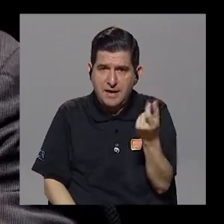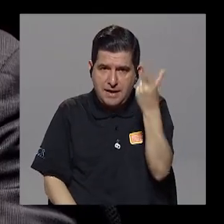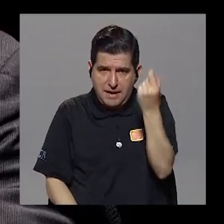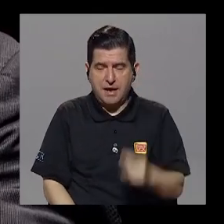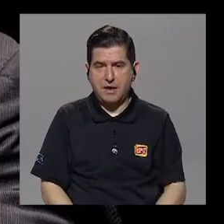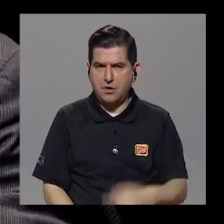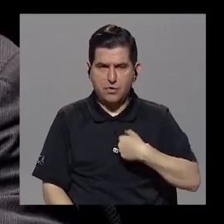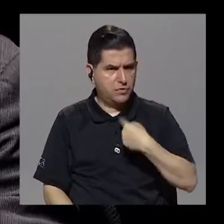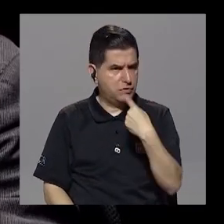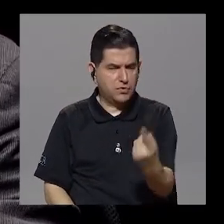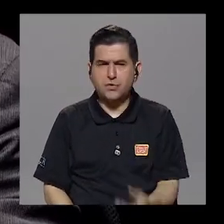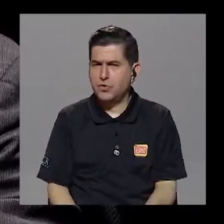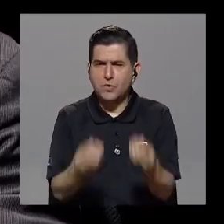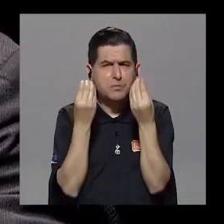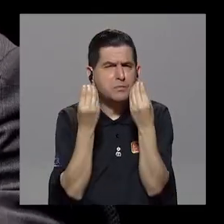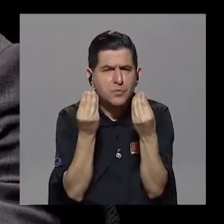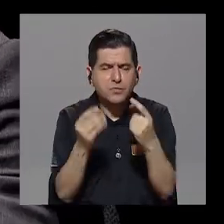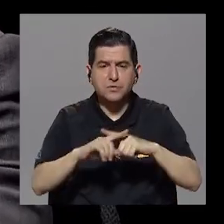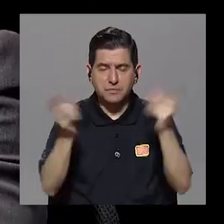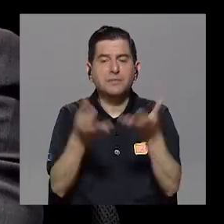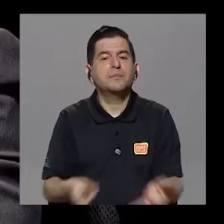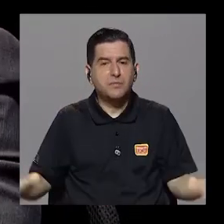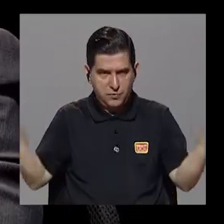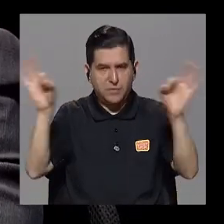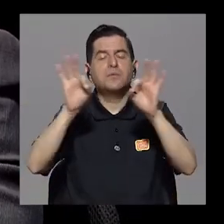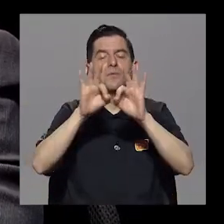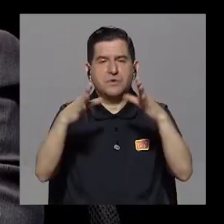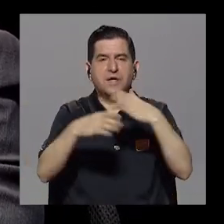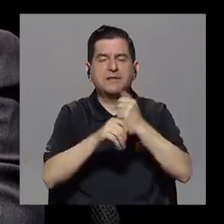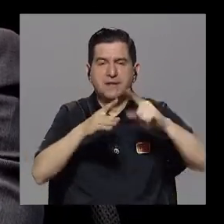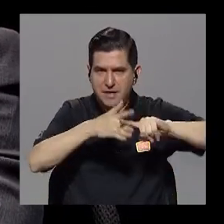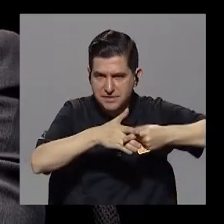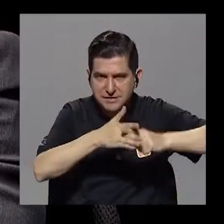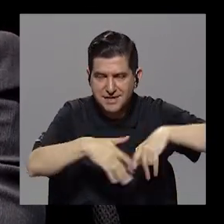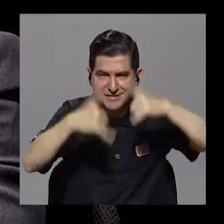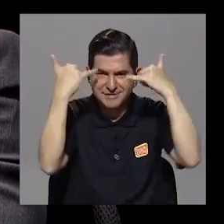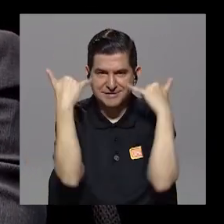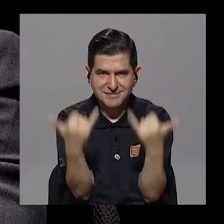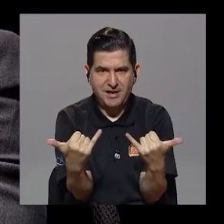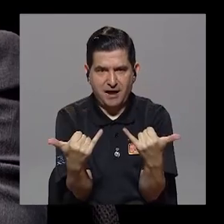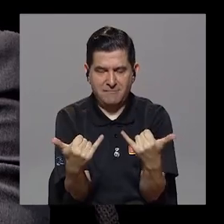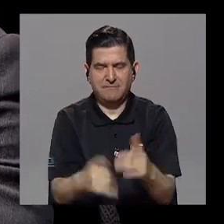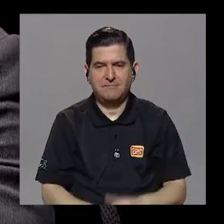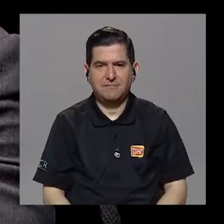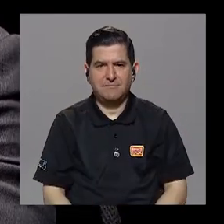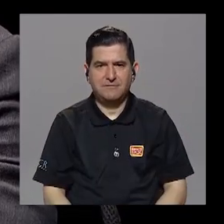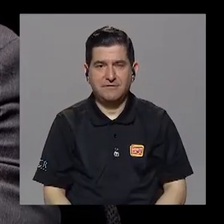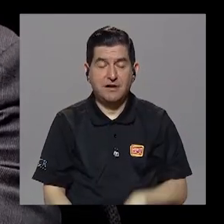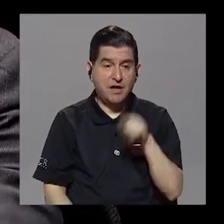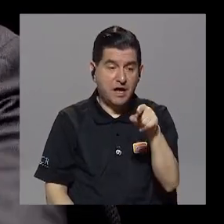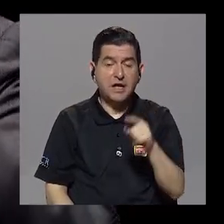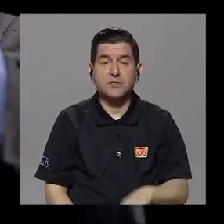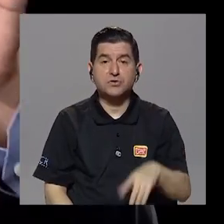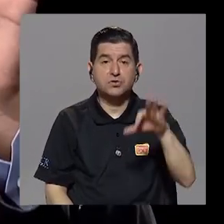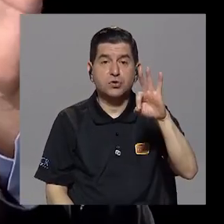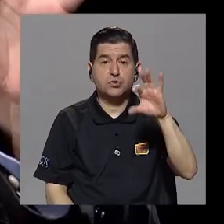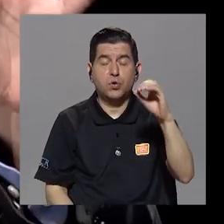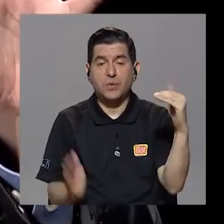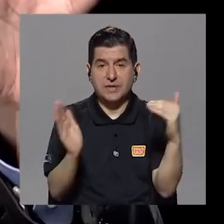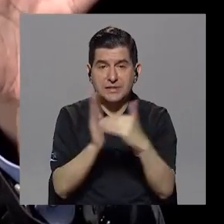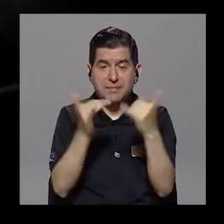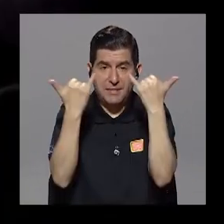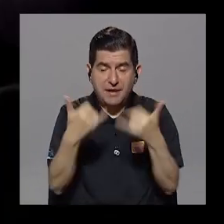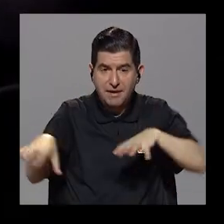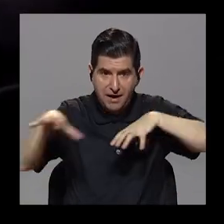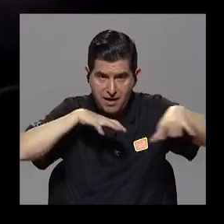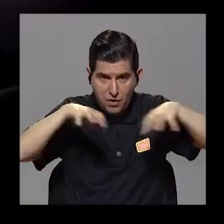pensión. No estoy diciendo que es un montón, pero sí es importante que se haga el ajuste desde ya, para que entonces cuando esos 90 mil que